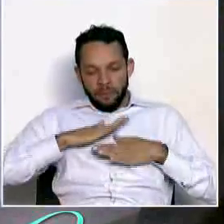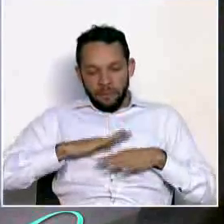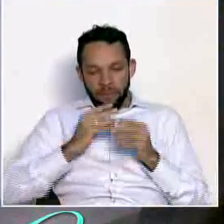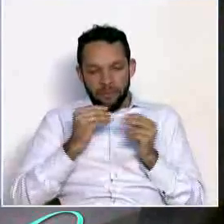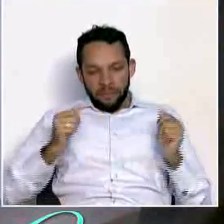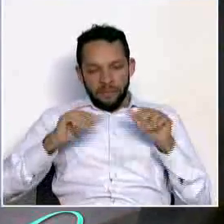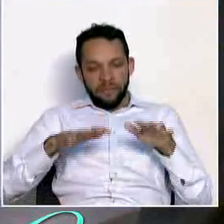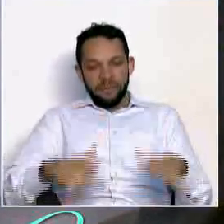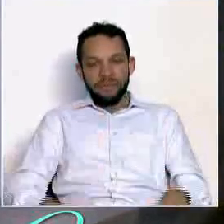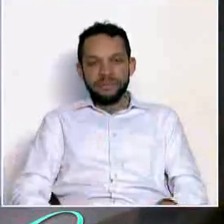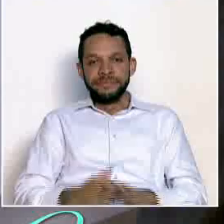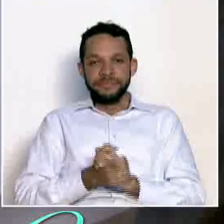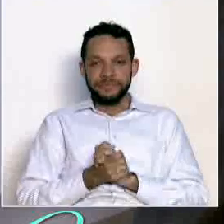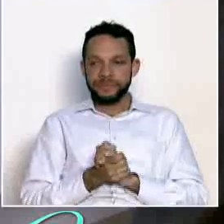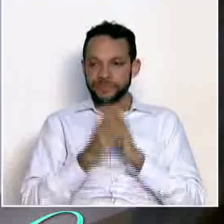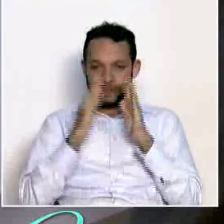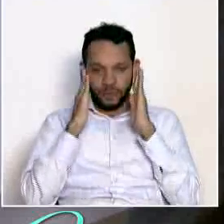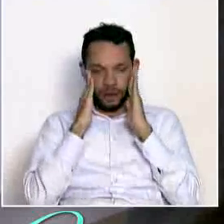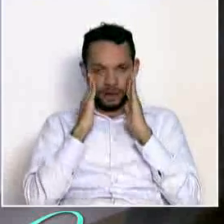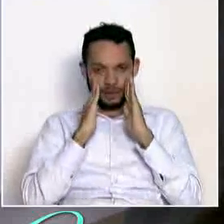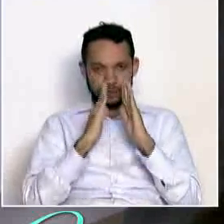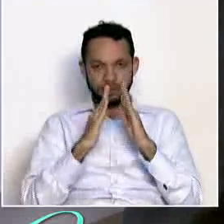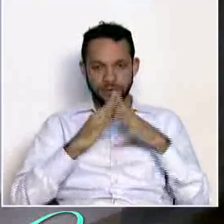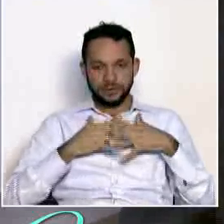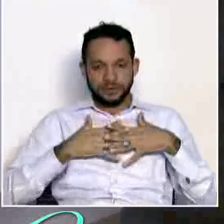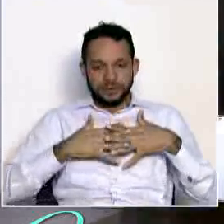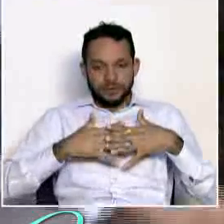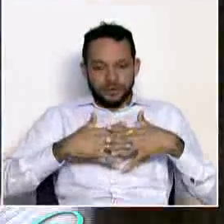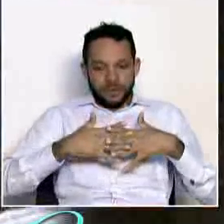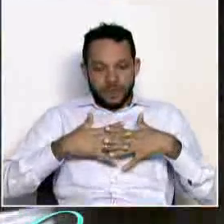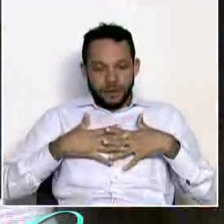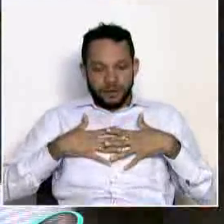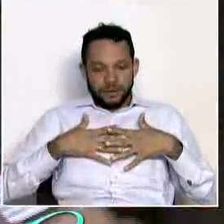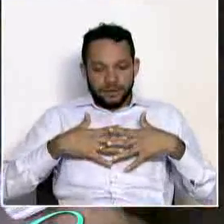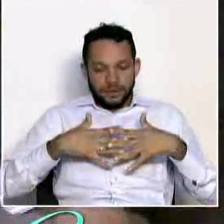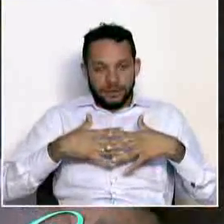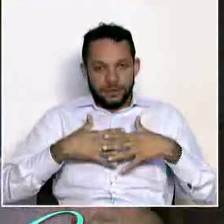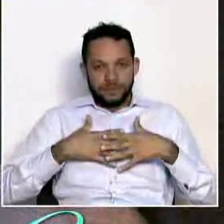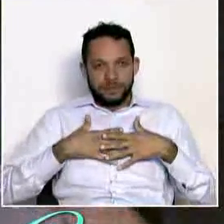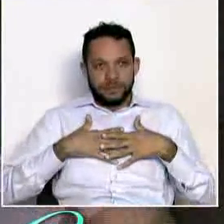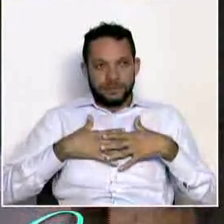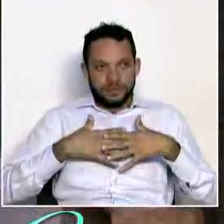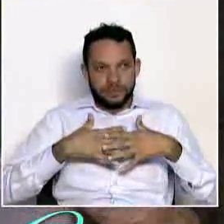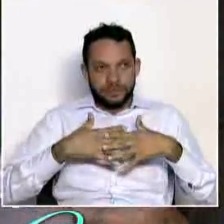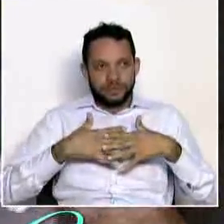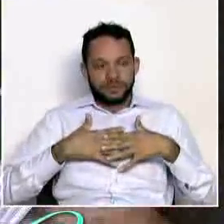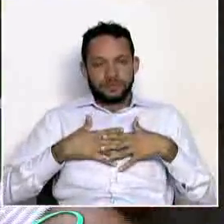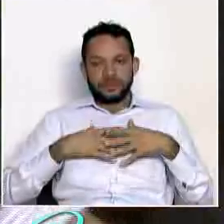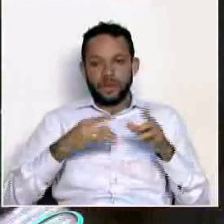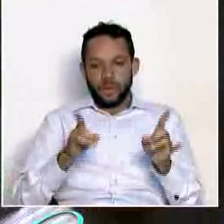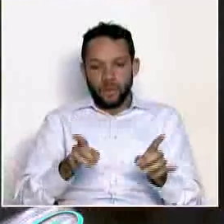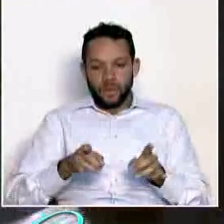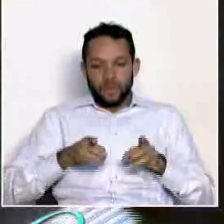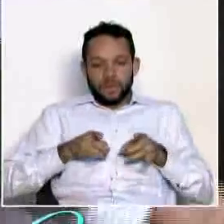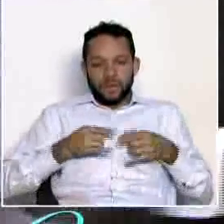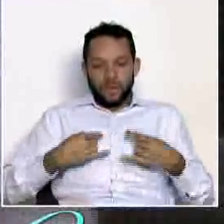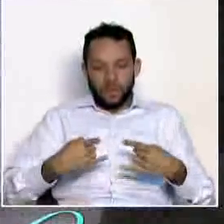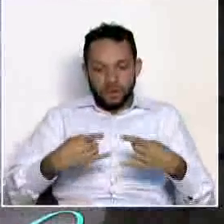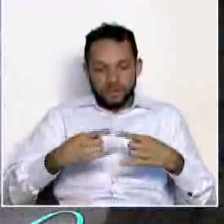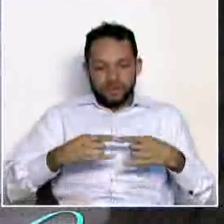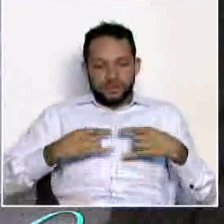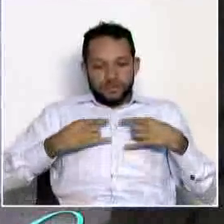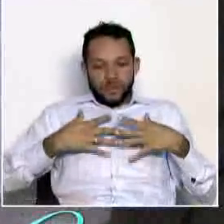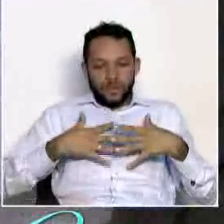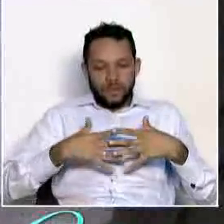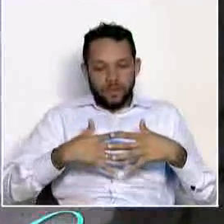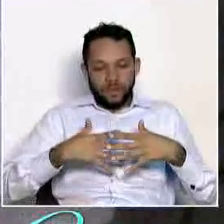relajados, concéntrate en tu respiración, percibe cómo el aire entra y cómo el aire